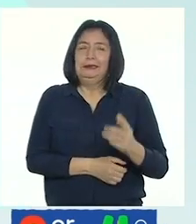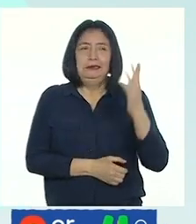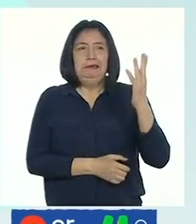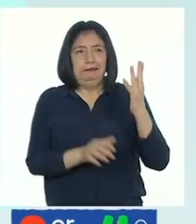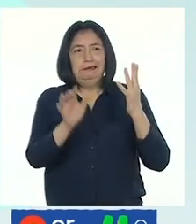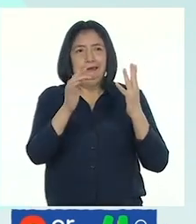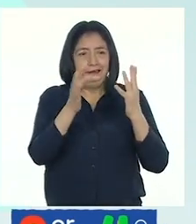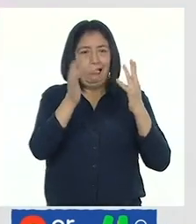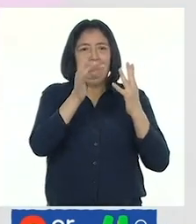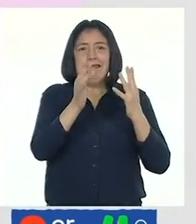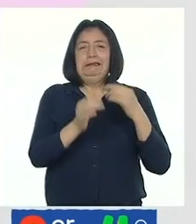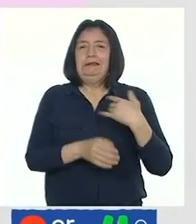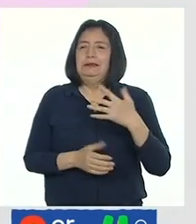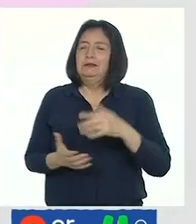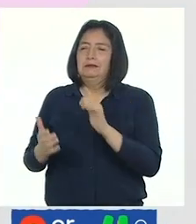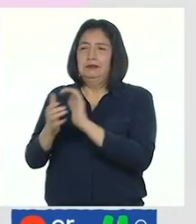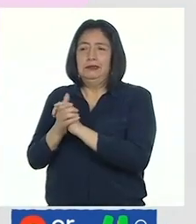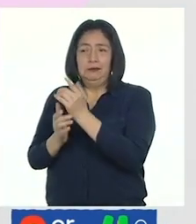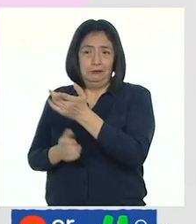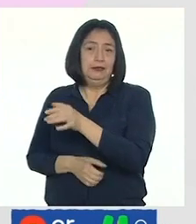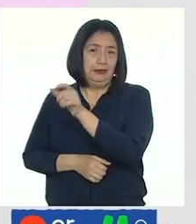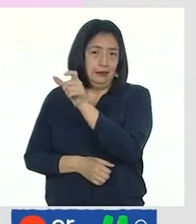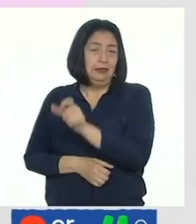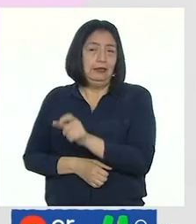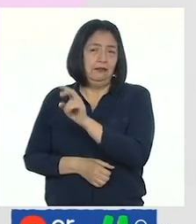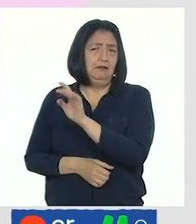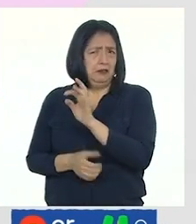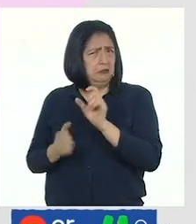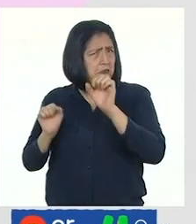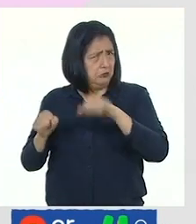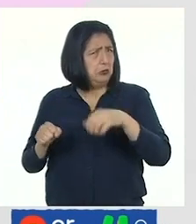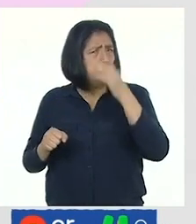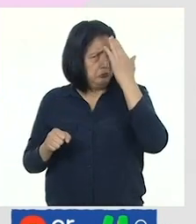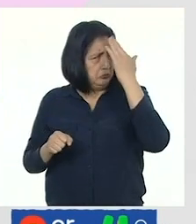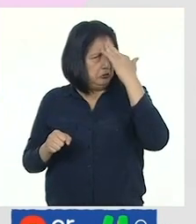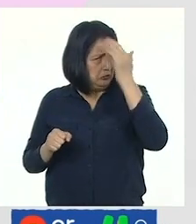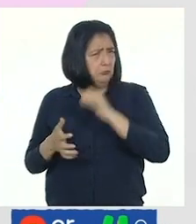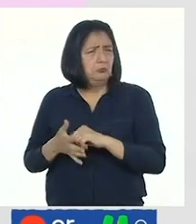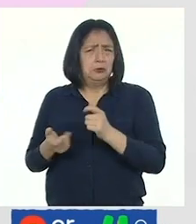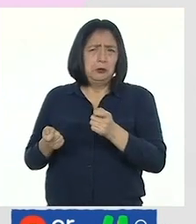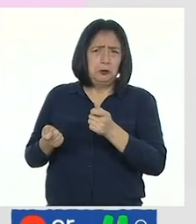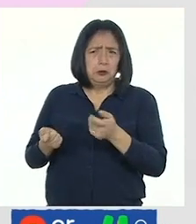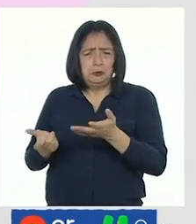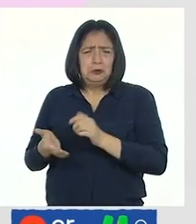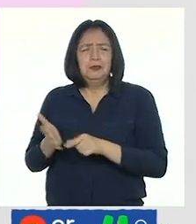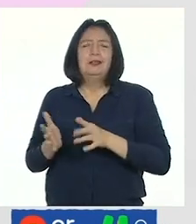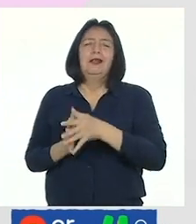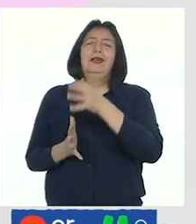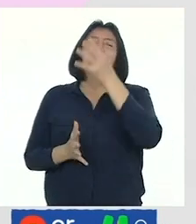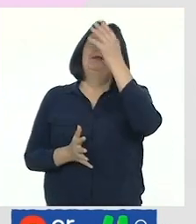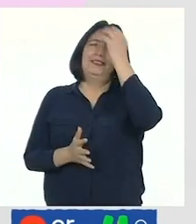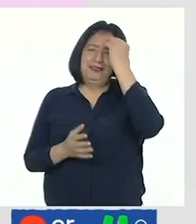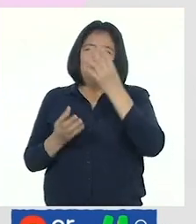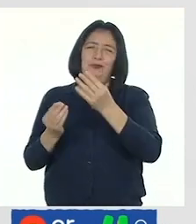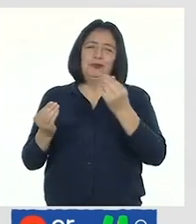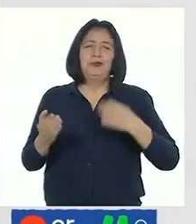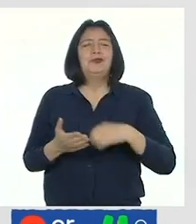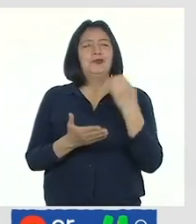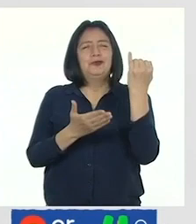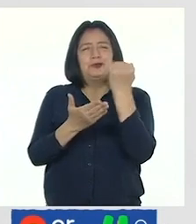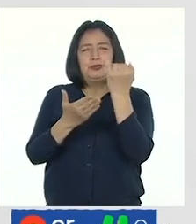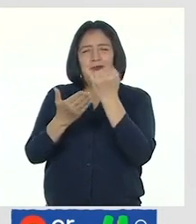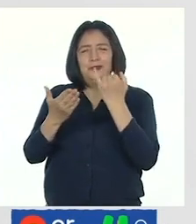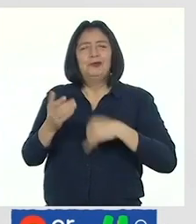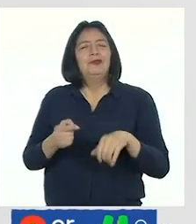¿eh? Igual nuestra amiga Vera, la aventurera, supo manejar la situación y aprendimos muchísimo sobre gráficos